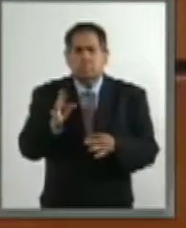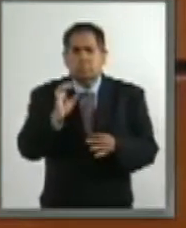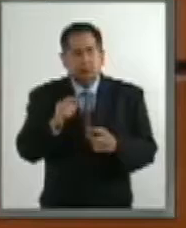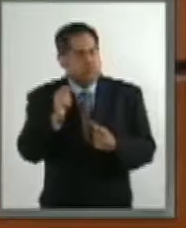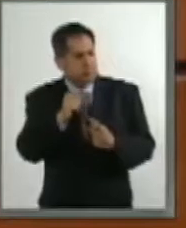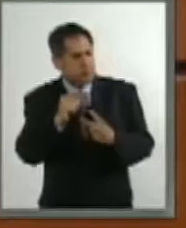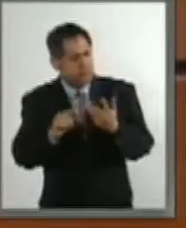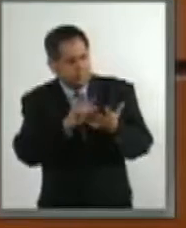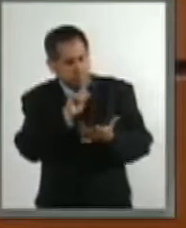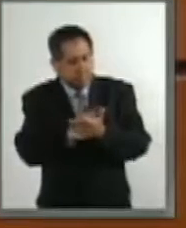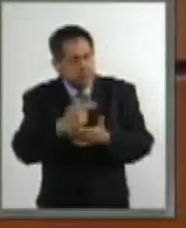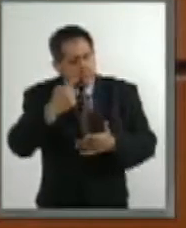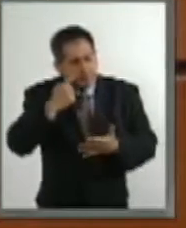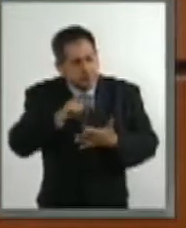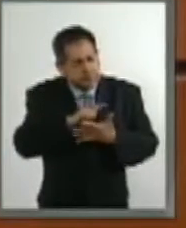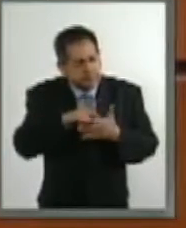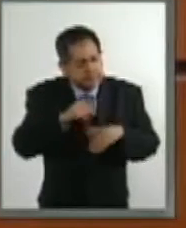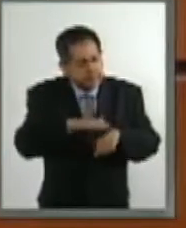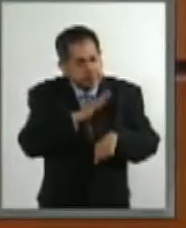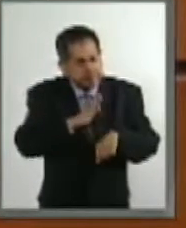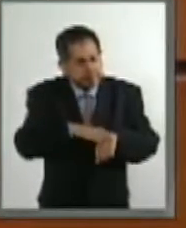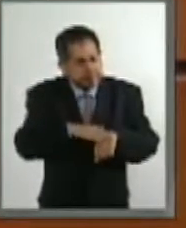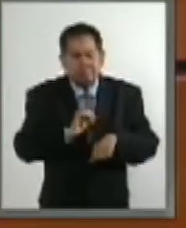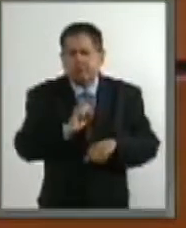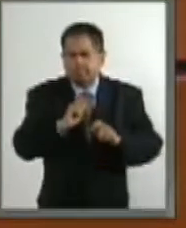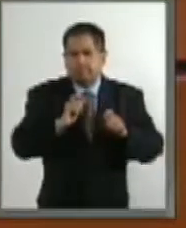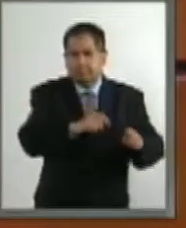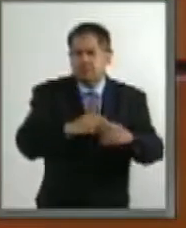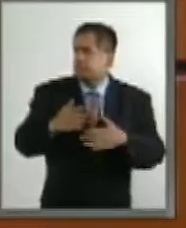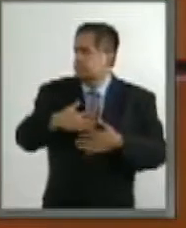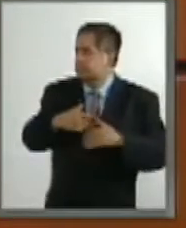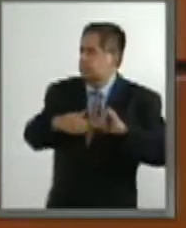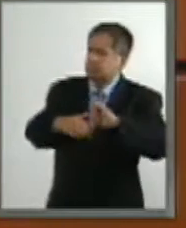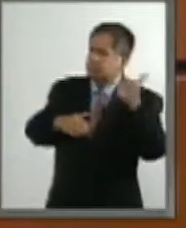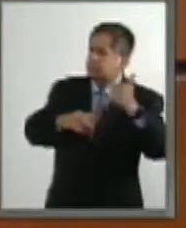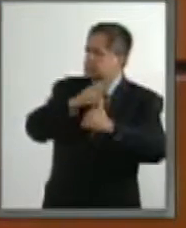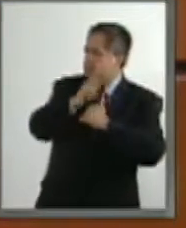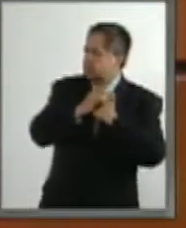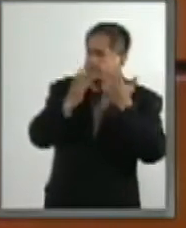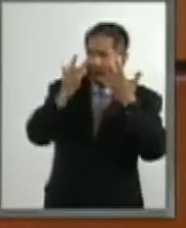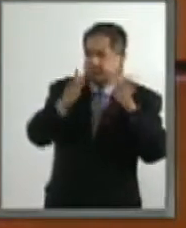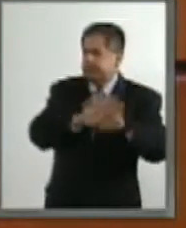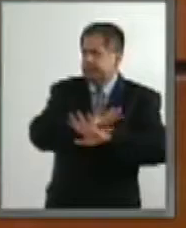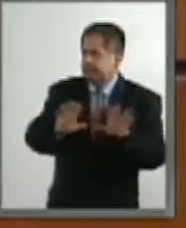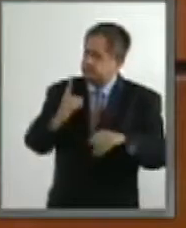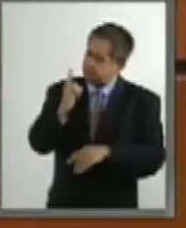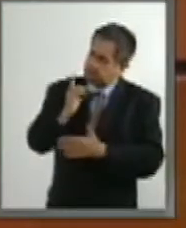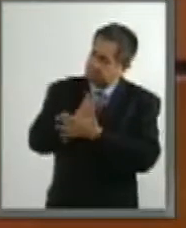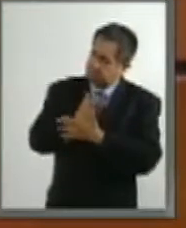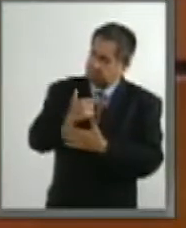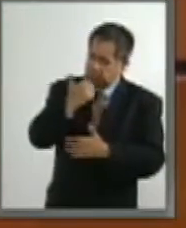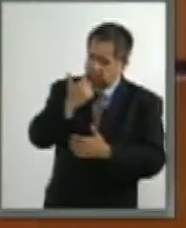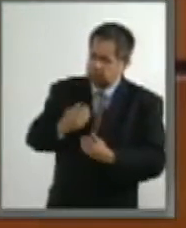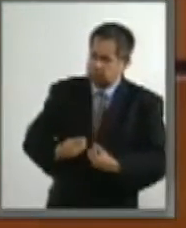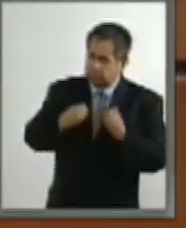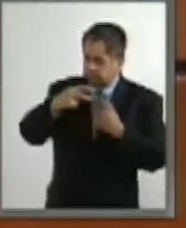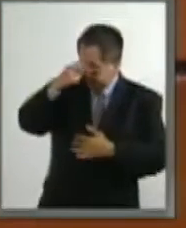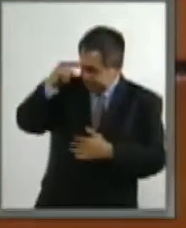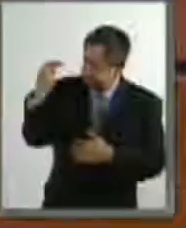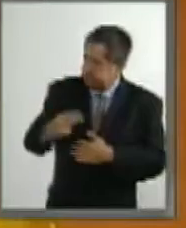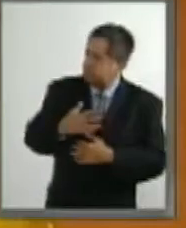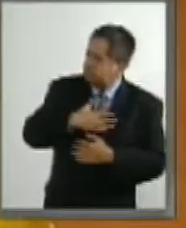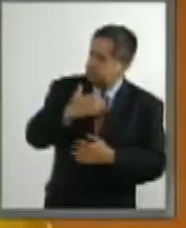en la ley de nacionalidad entre ellos renunciar a otra nacionalidad para poder ser mexicanos